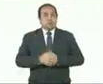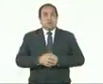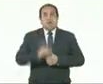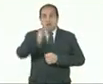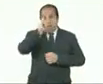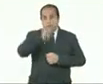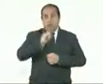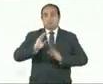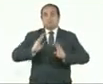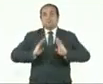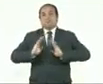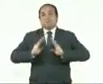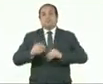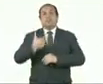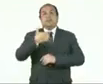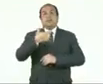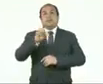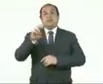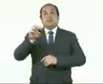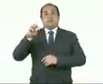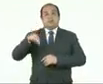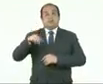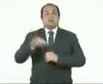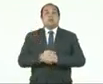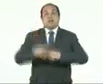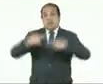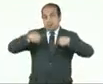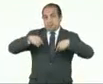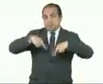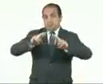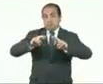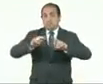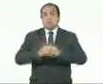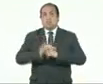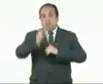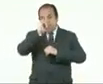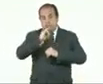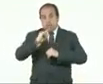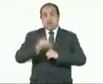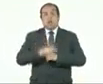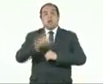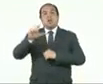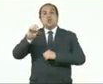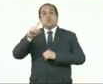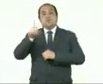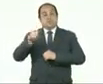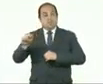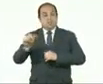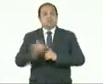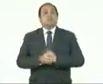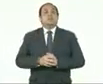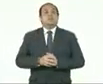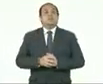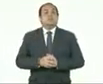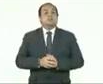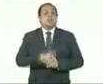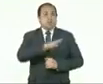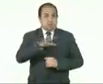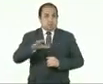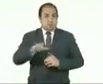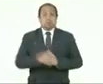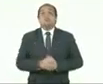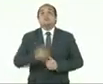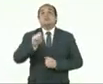de Infantería, Germán Muñoz Navarro, en representación del general López Arellanes. Muchas gracias